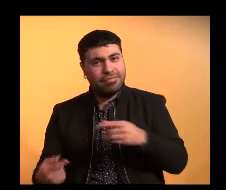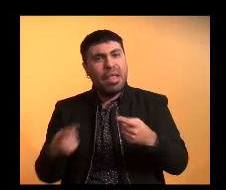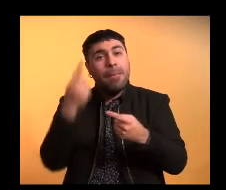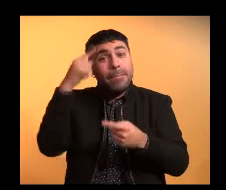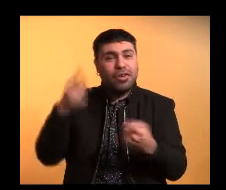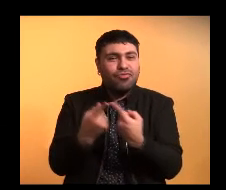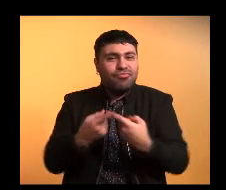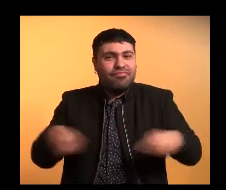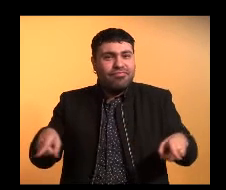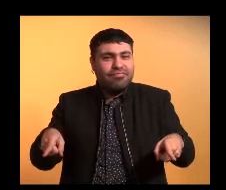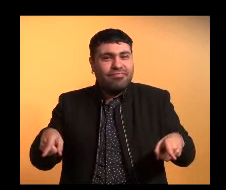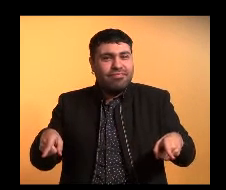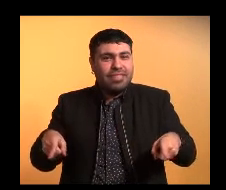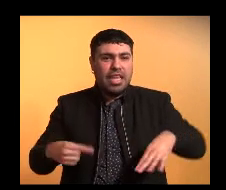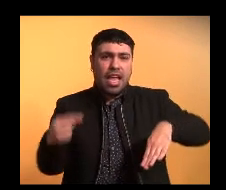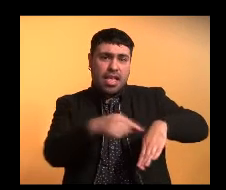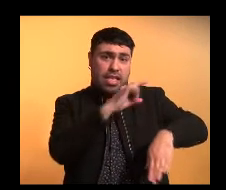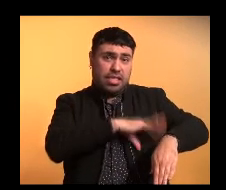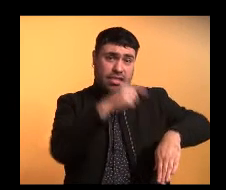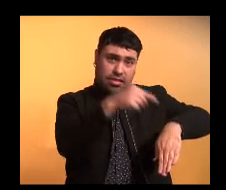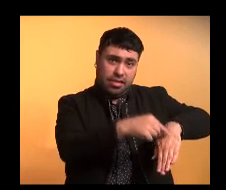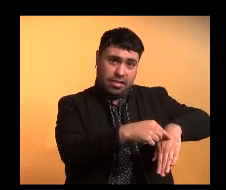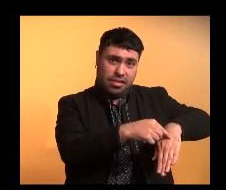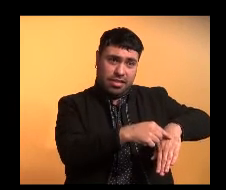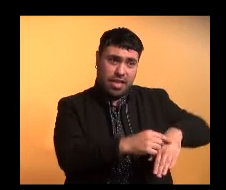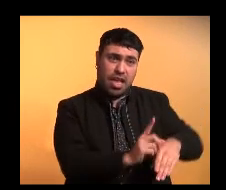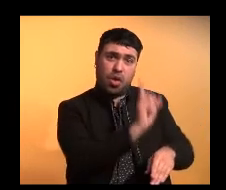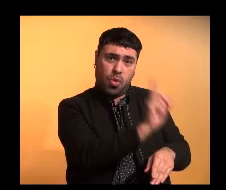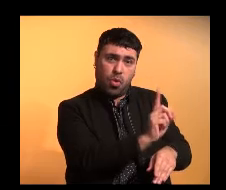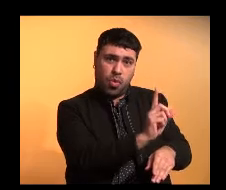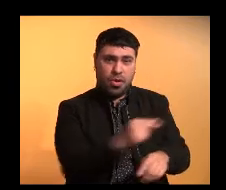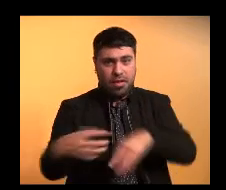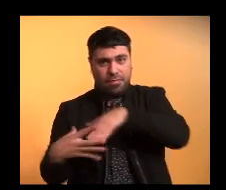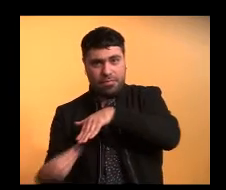especies, va también a ir aumentando el número de especies de Antártica.